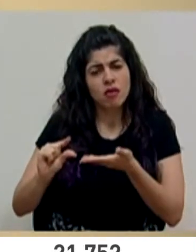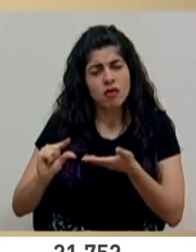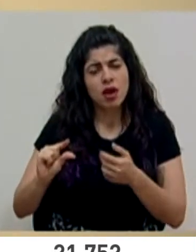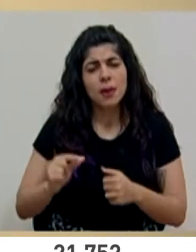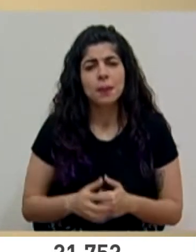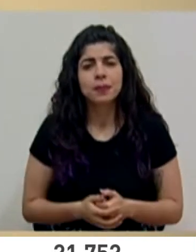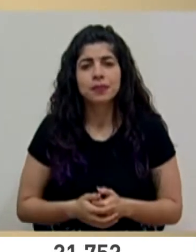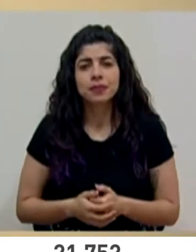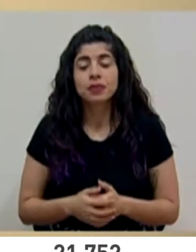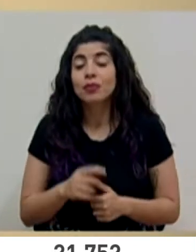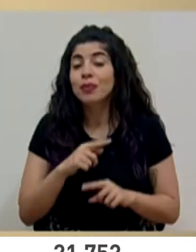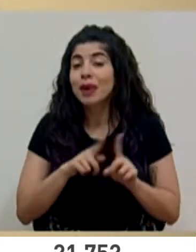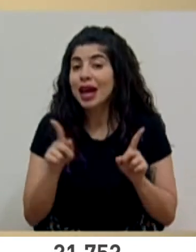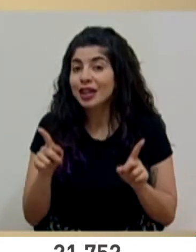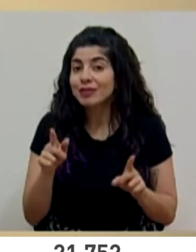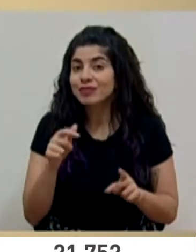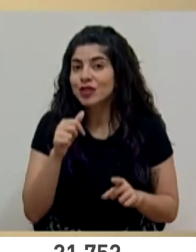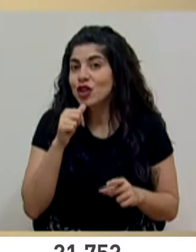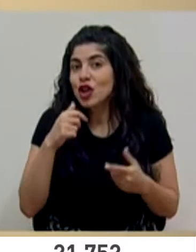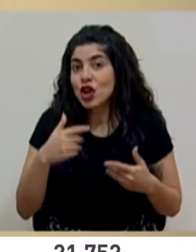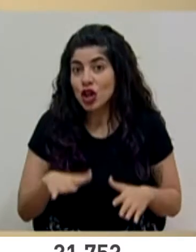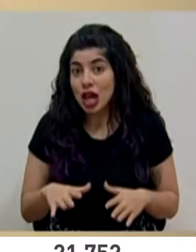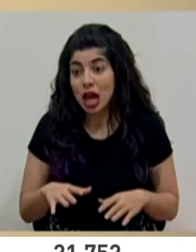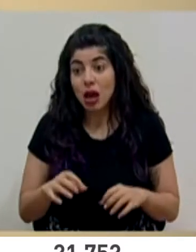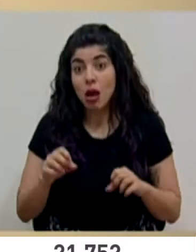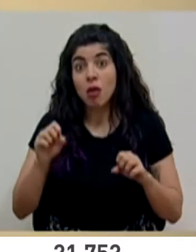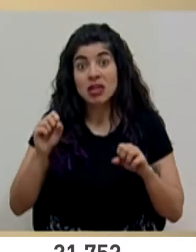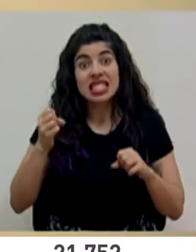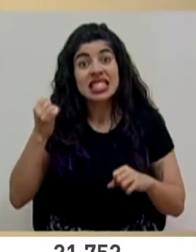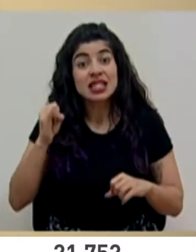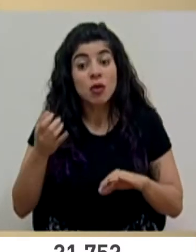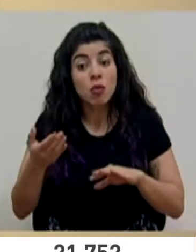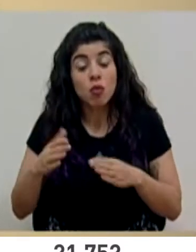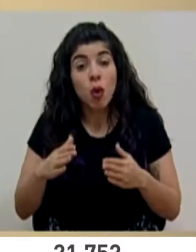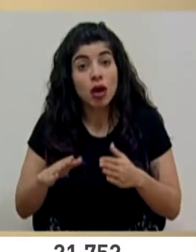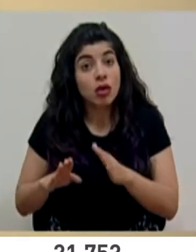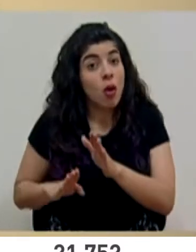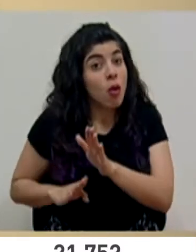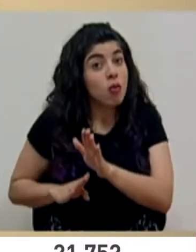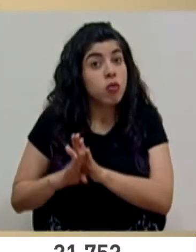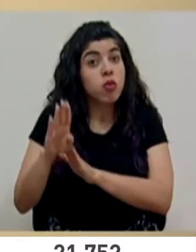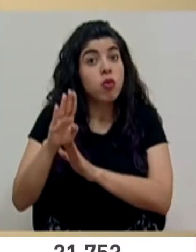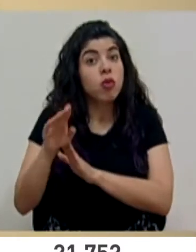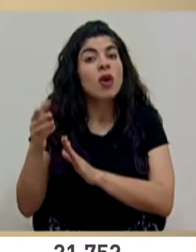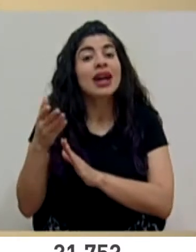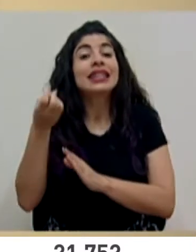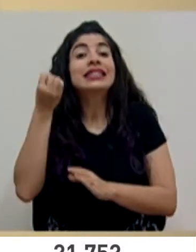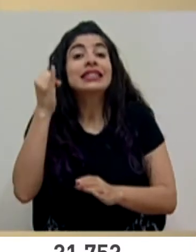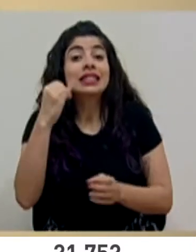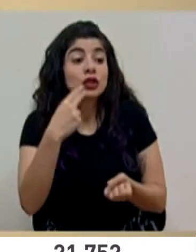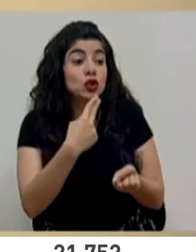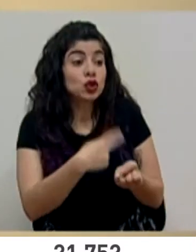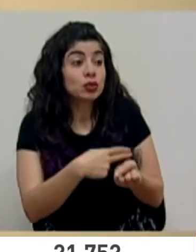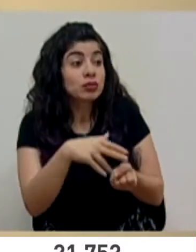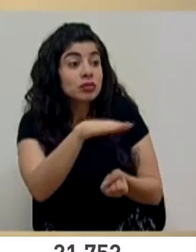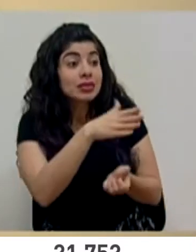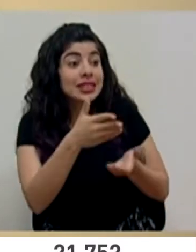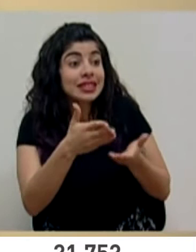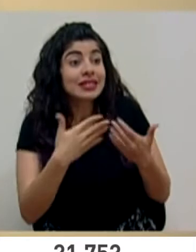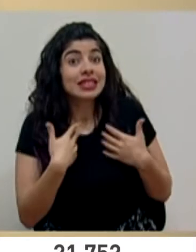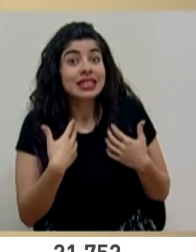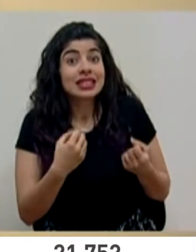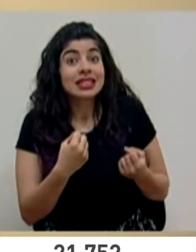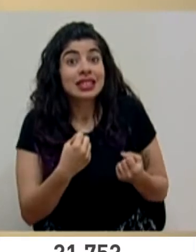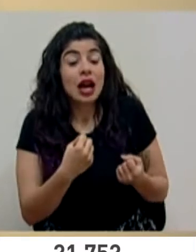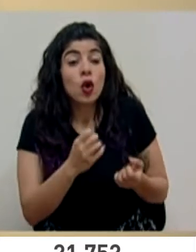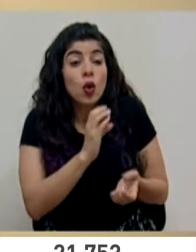Lo que no se quiere y lo que podría aumentar la mortalidad mucho es la saturación de los servicios de salud,